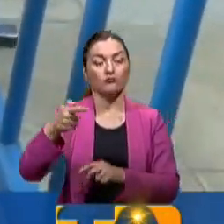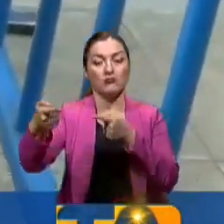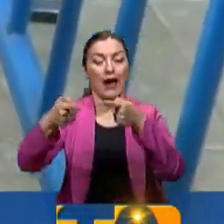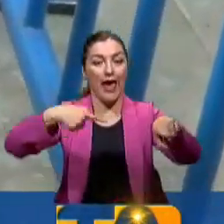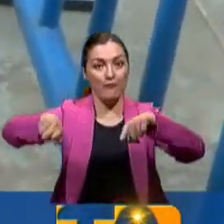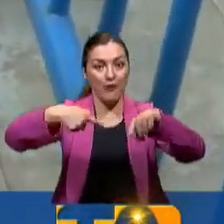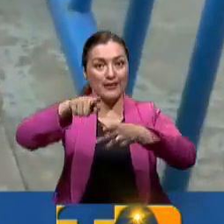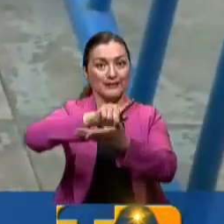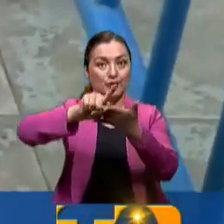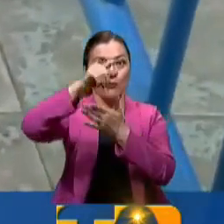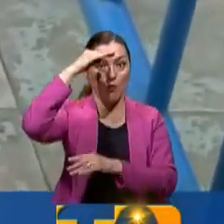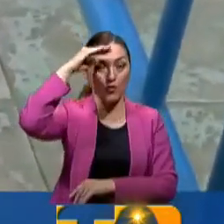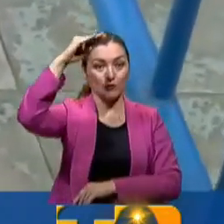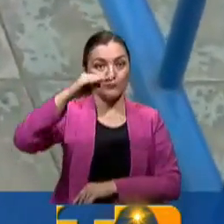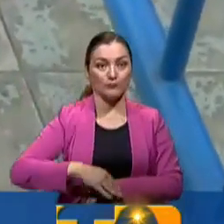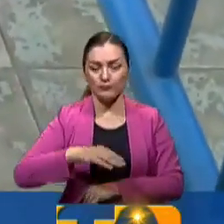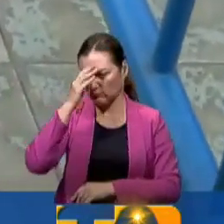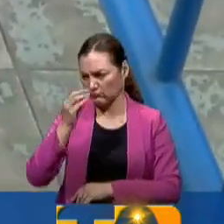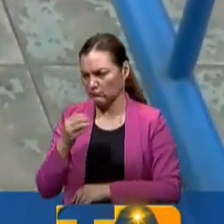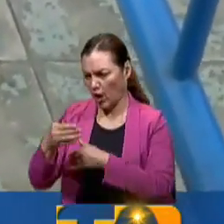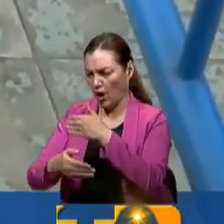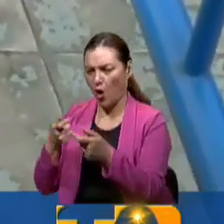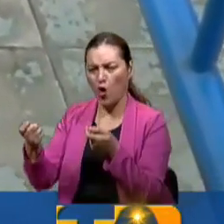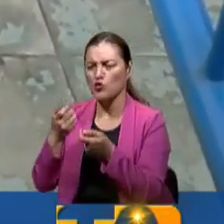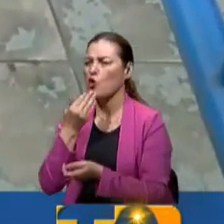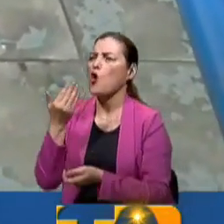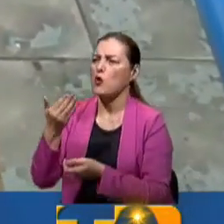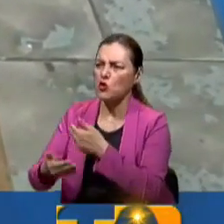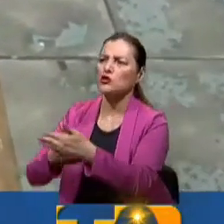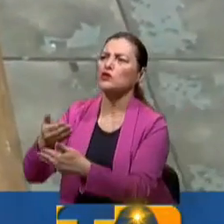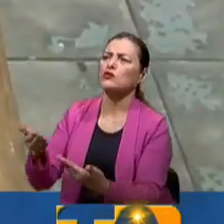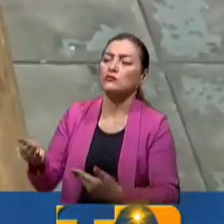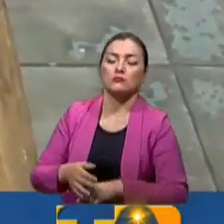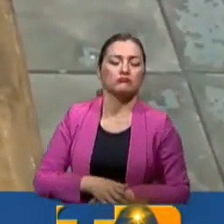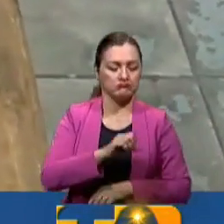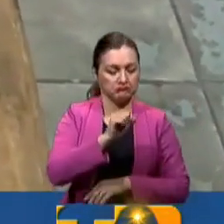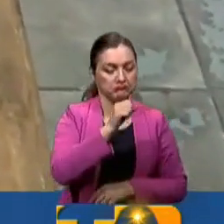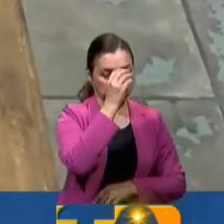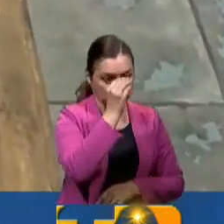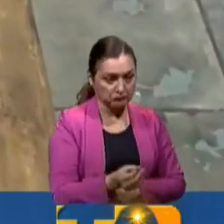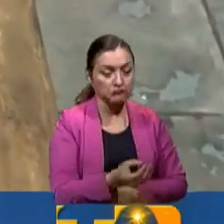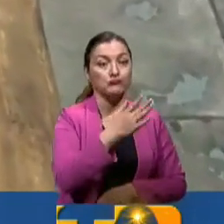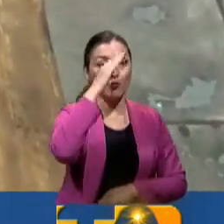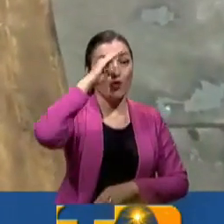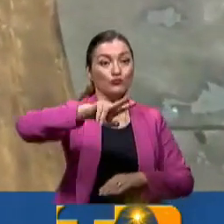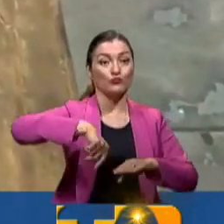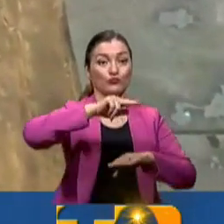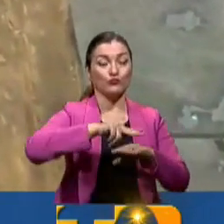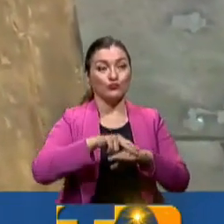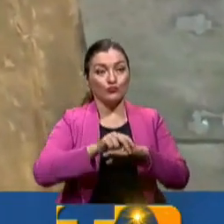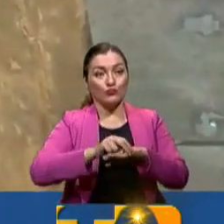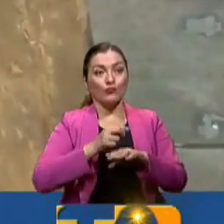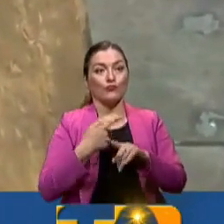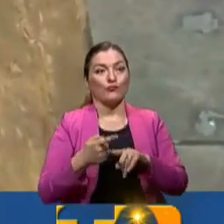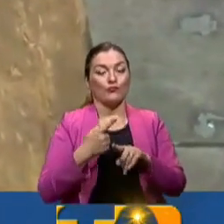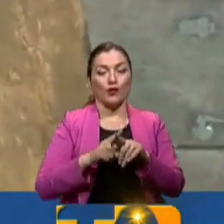Buenos días. Cuéntenos un poquito cómo avanza este operativo. Buenos días. Sí, efectivamente la Policía Nacional está desplegado en todos los